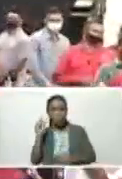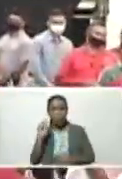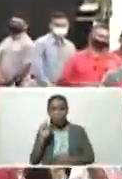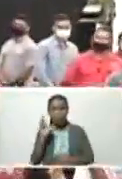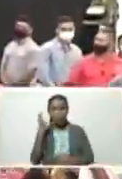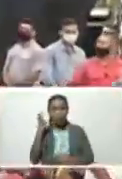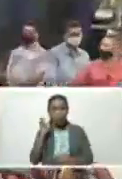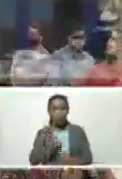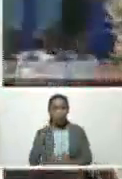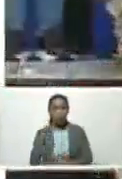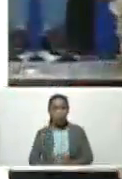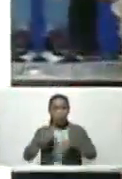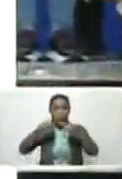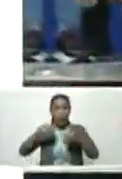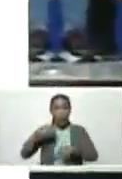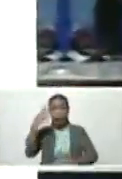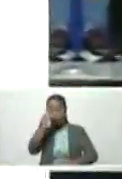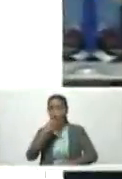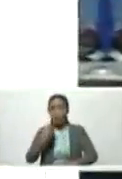Esta juventud